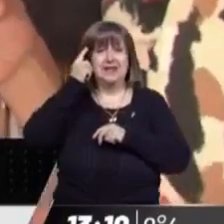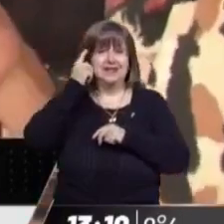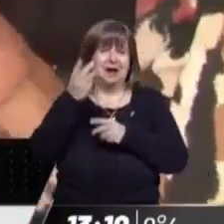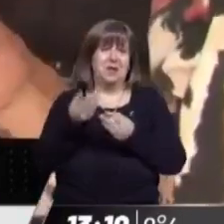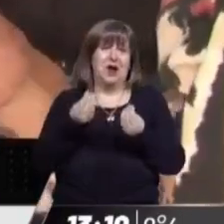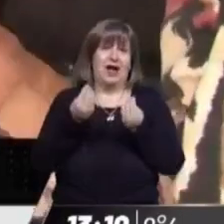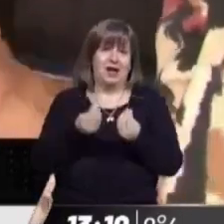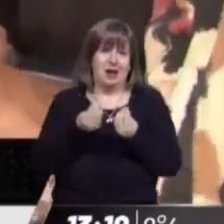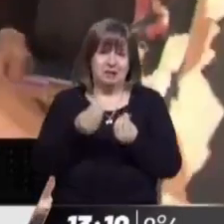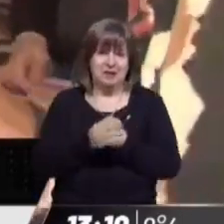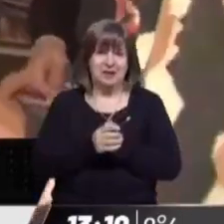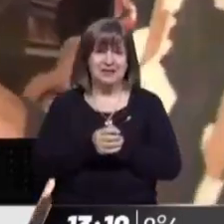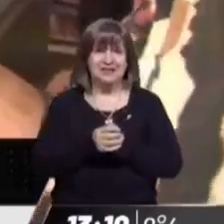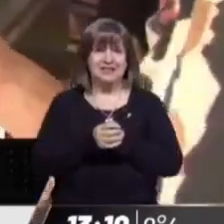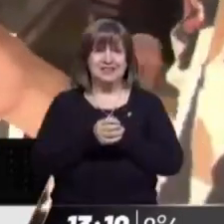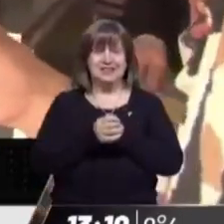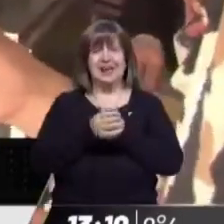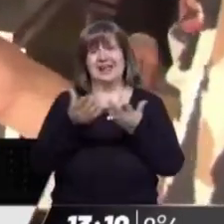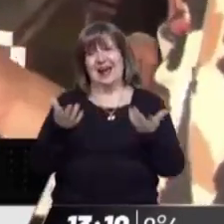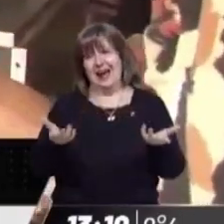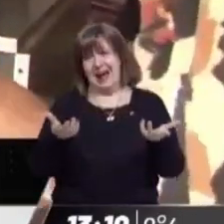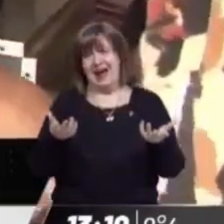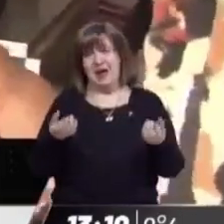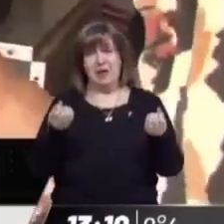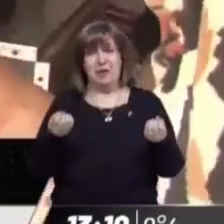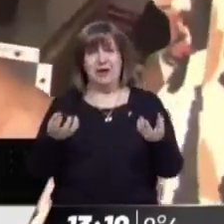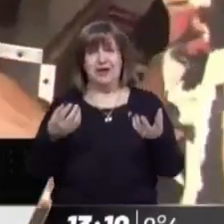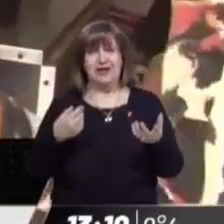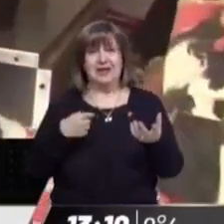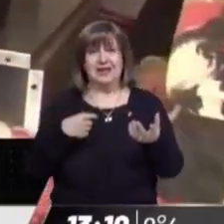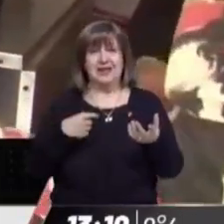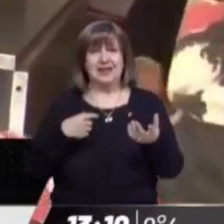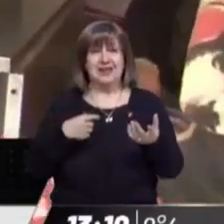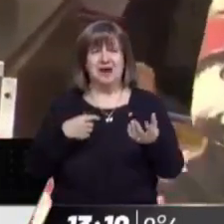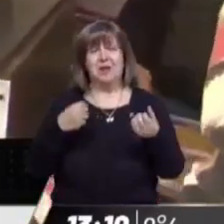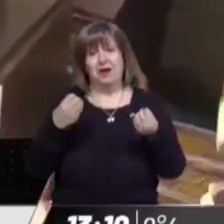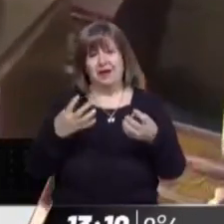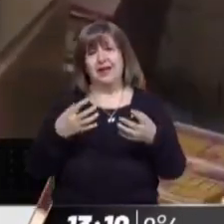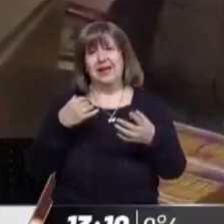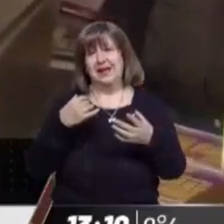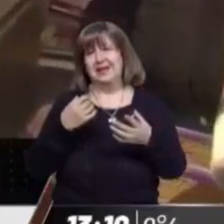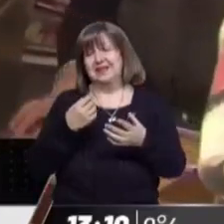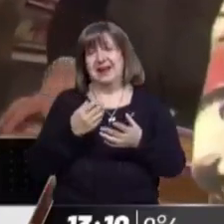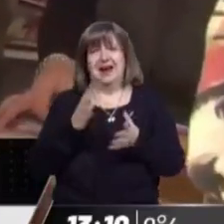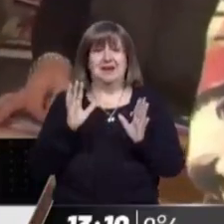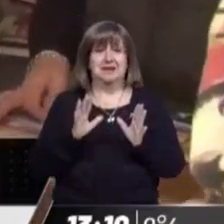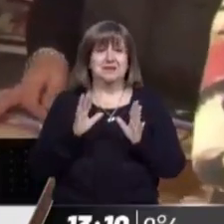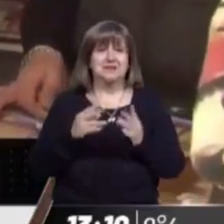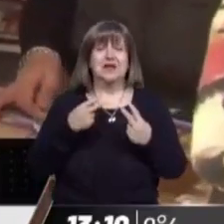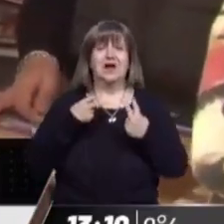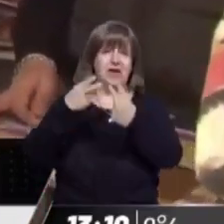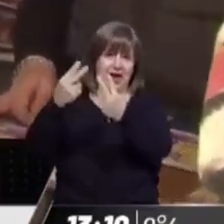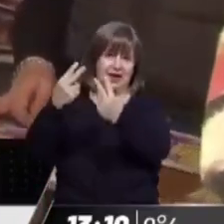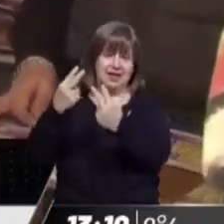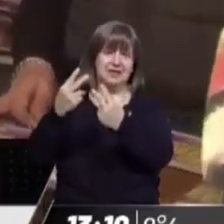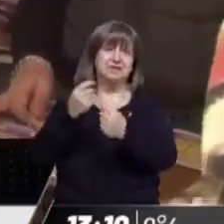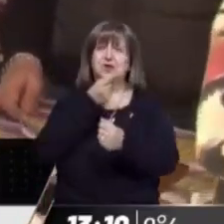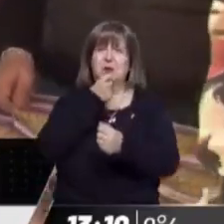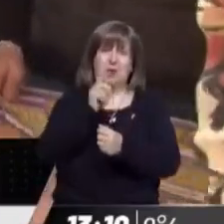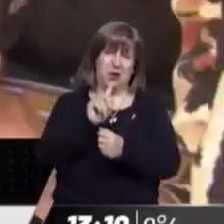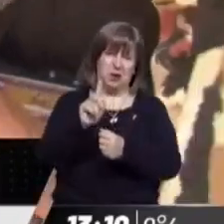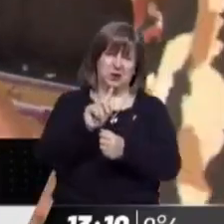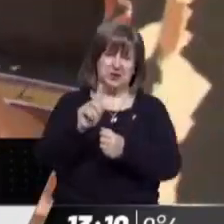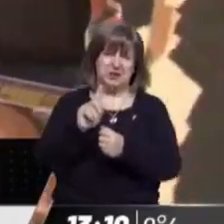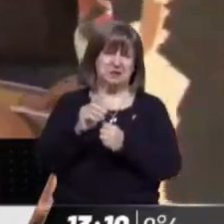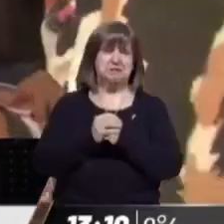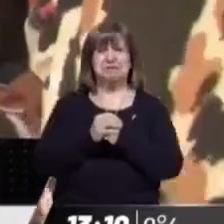Claro, cosa que hoy uno no puede hacer, ¿no? Parar y no hacer nada. Sí, sí, la verdad. Viajar me gusta poco.